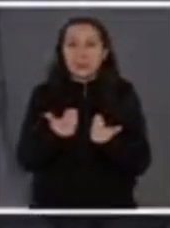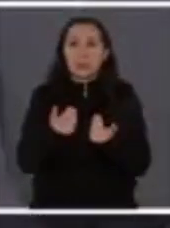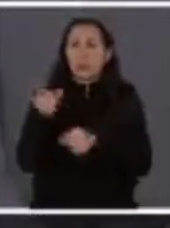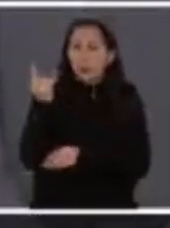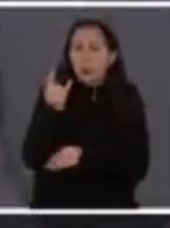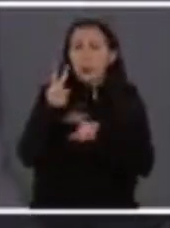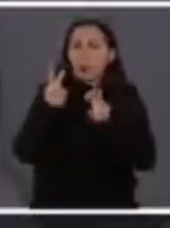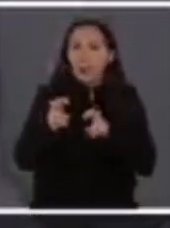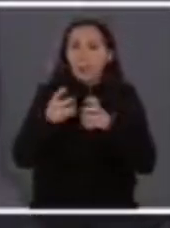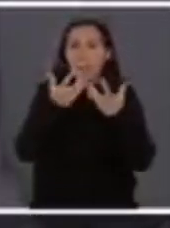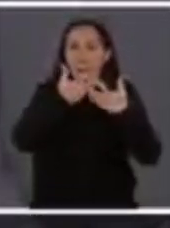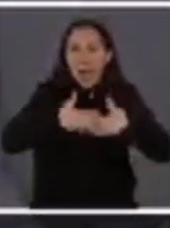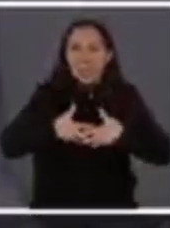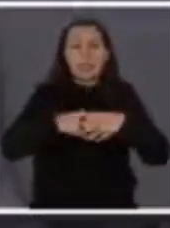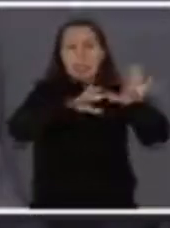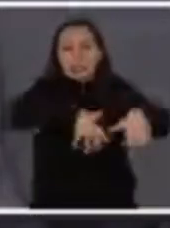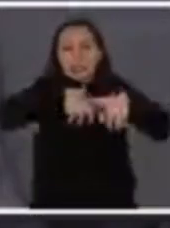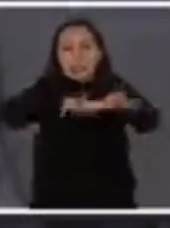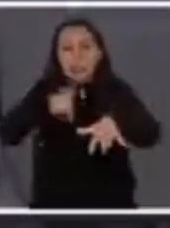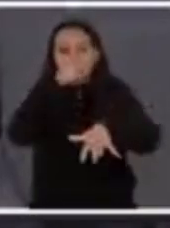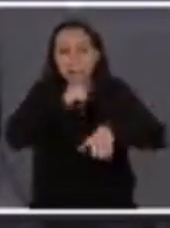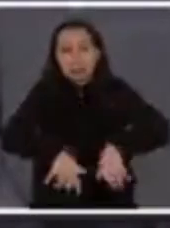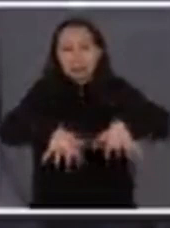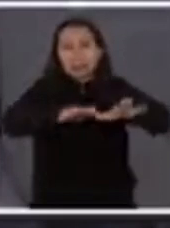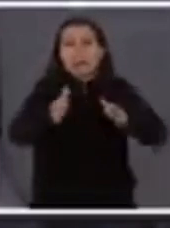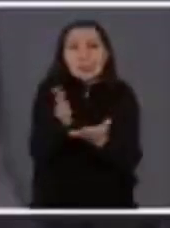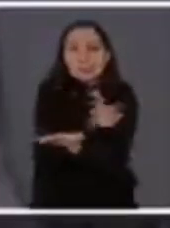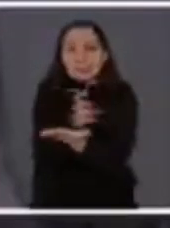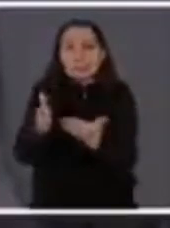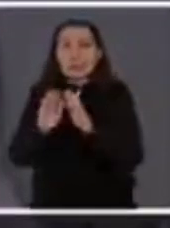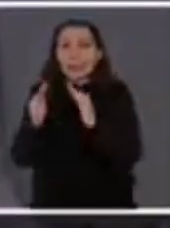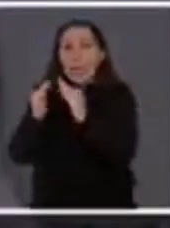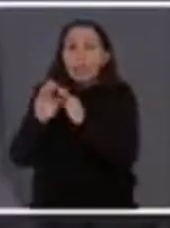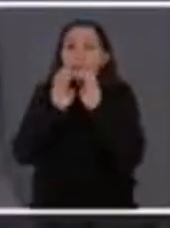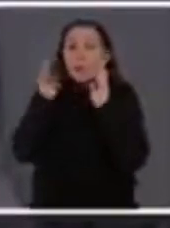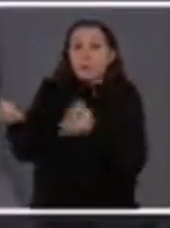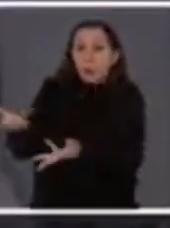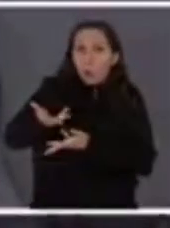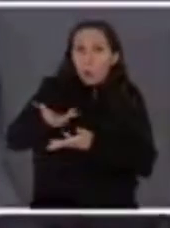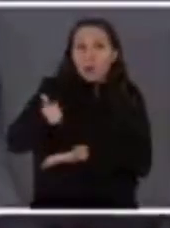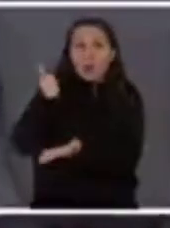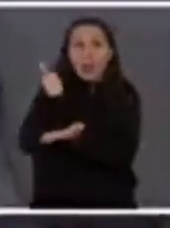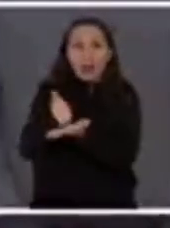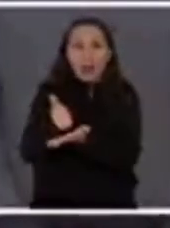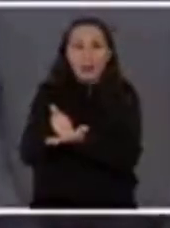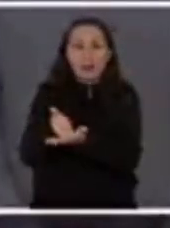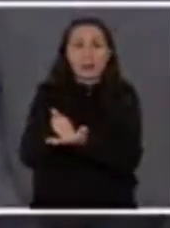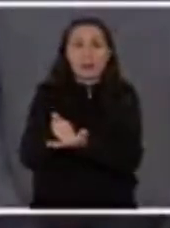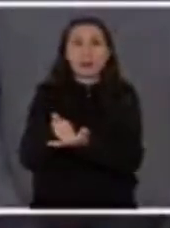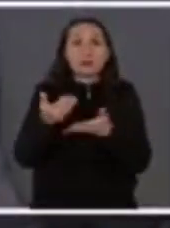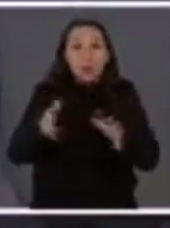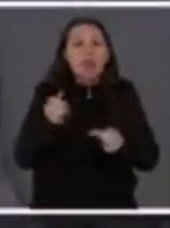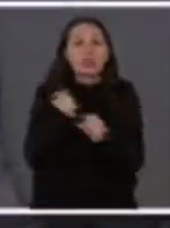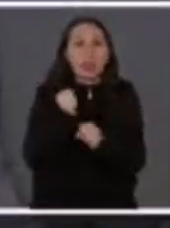mucha urgencia en el tema de la maquinaria para poder sacar los escombros de los lugares, para poder limpiar las casas. Por ejemplo, me contaba el alcalde que ya